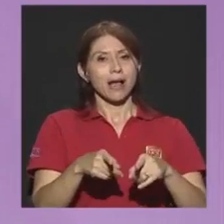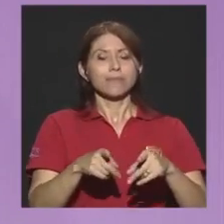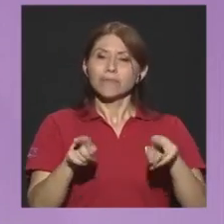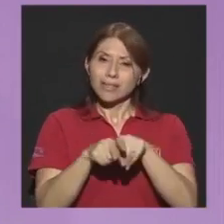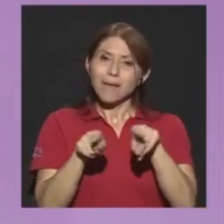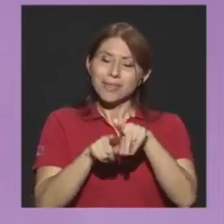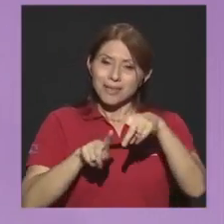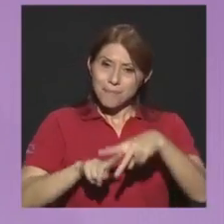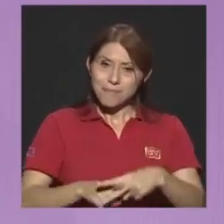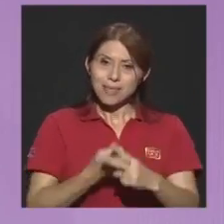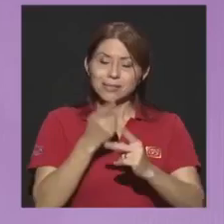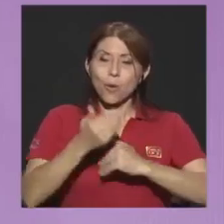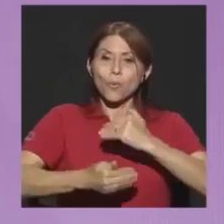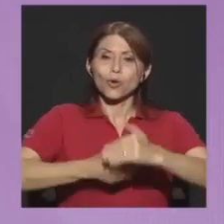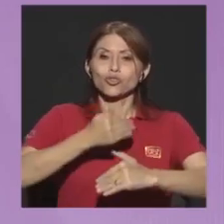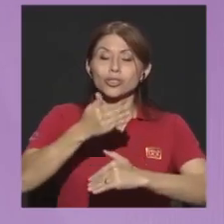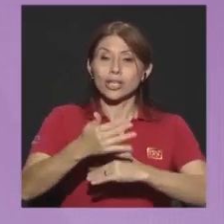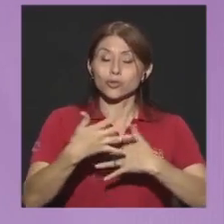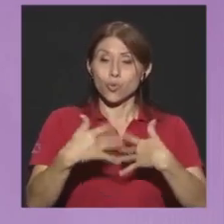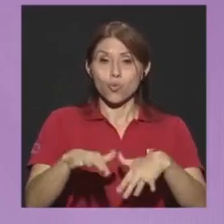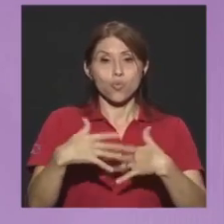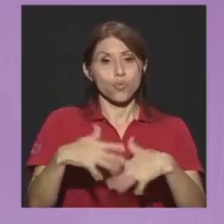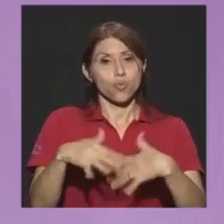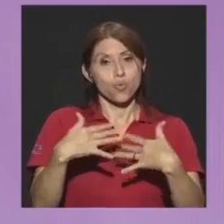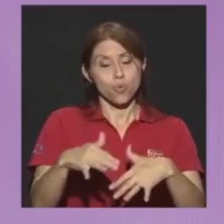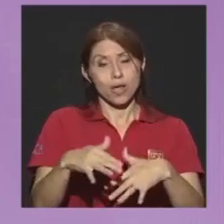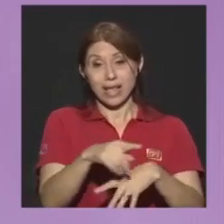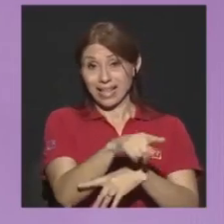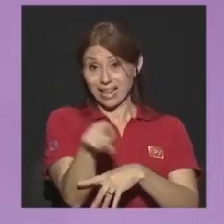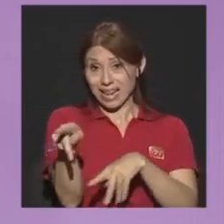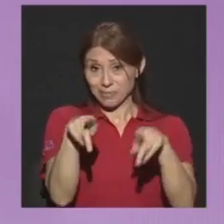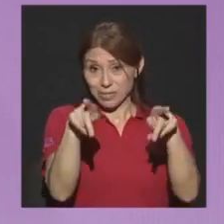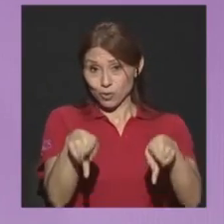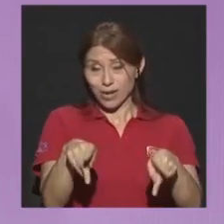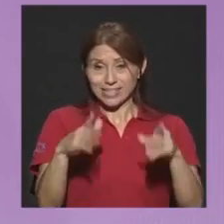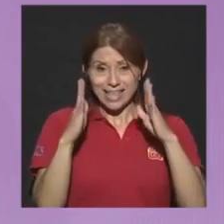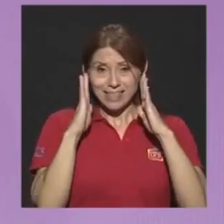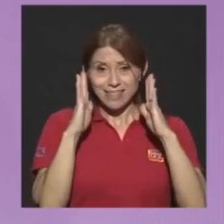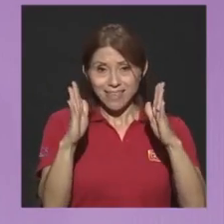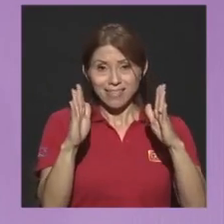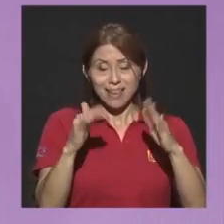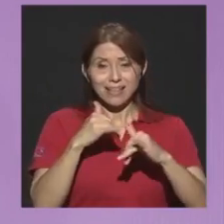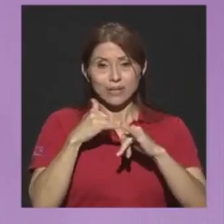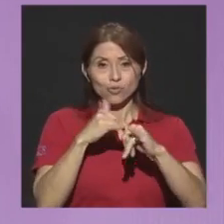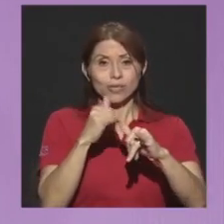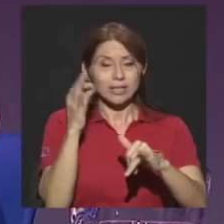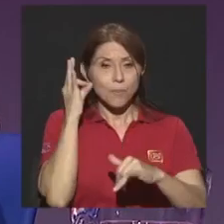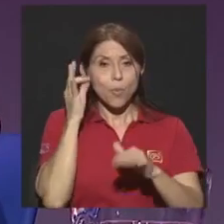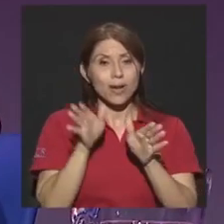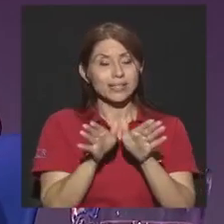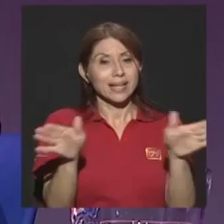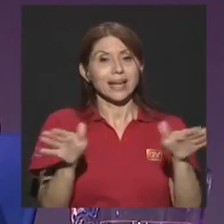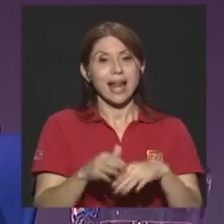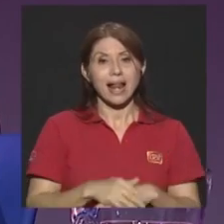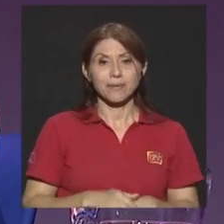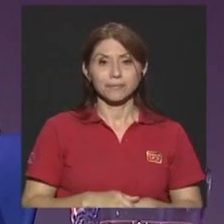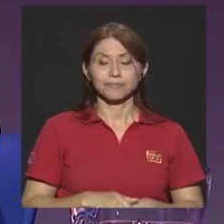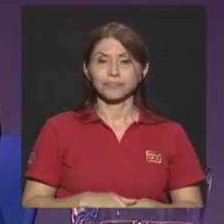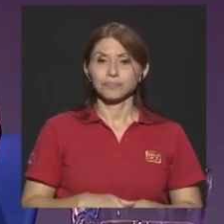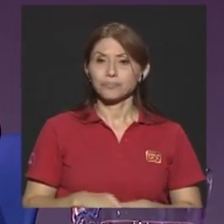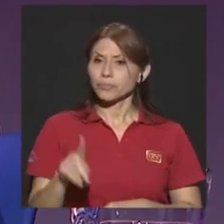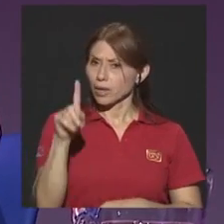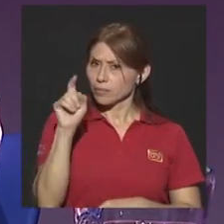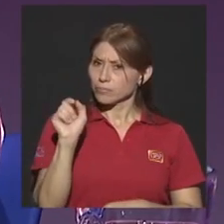con las personas que atienden nuestras denuncias, las denuncias de las mujeres en general. Sí. Edvan, ¿qué otras acciones